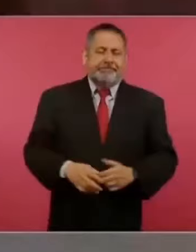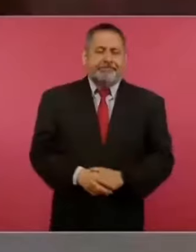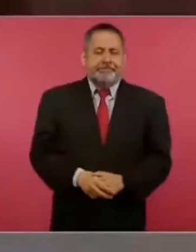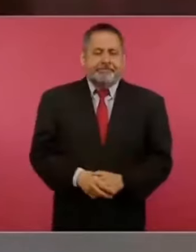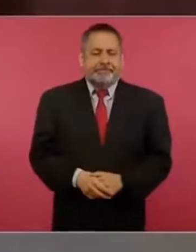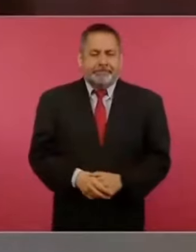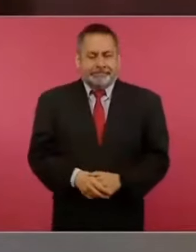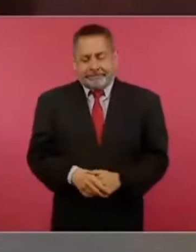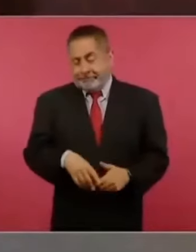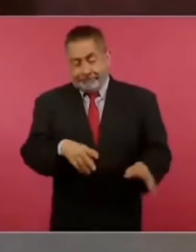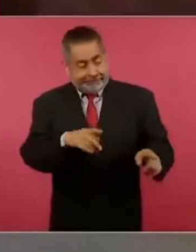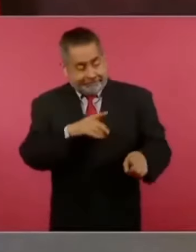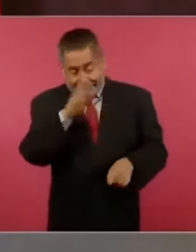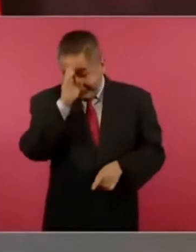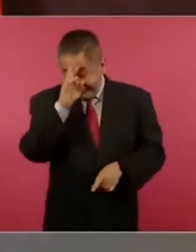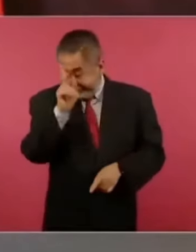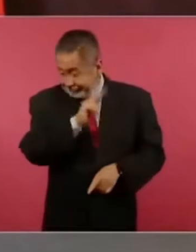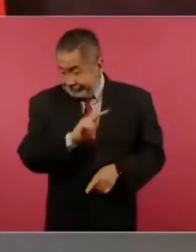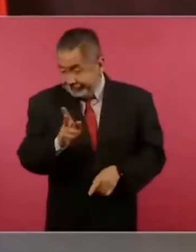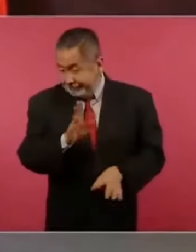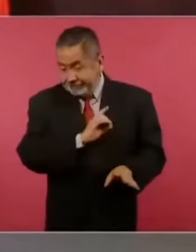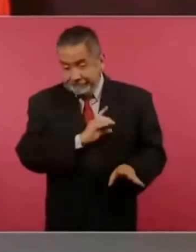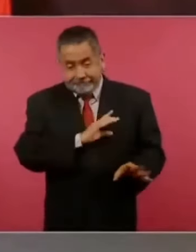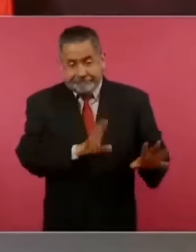Ay, nanita.